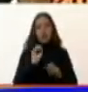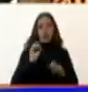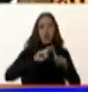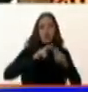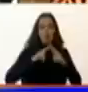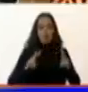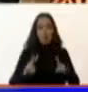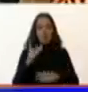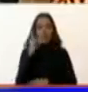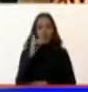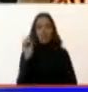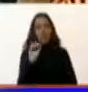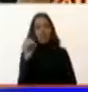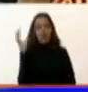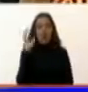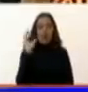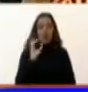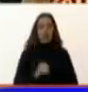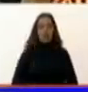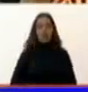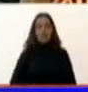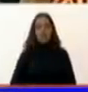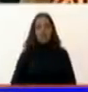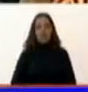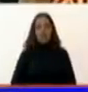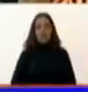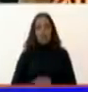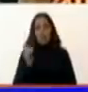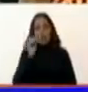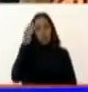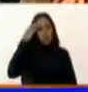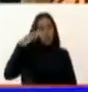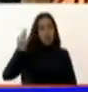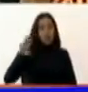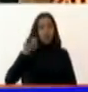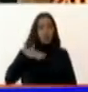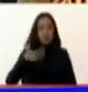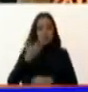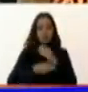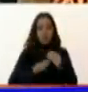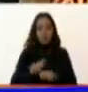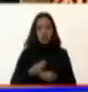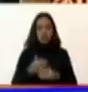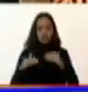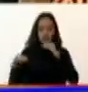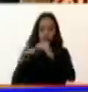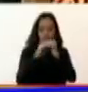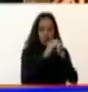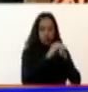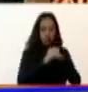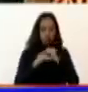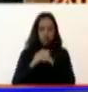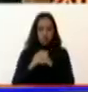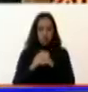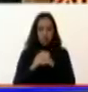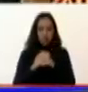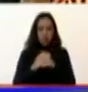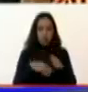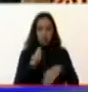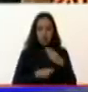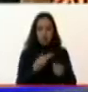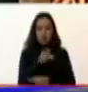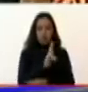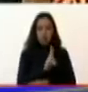pasado mañana en Caracas, más pronto que tarde en México, que podamos darle simultaneidad, que podamos darle